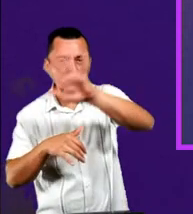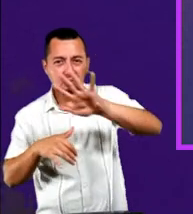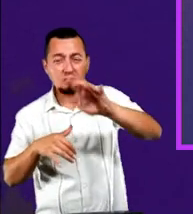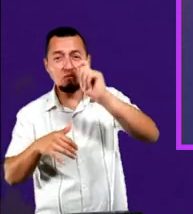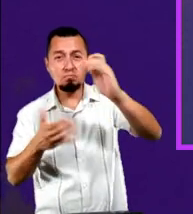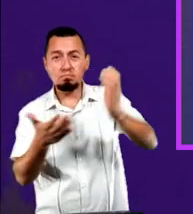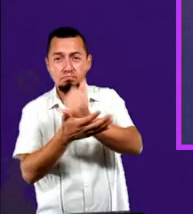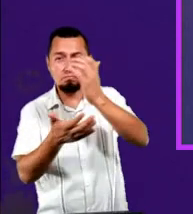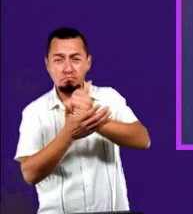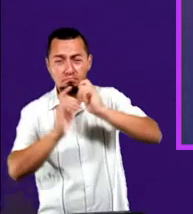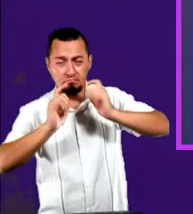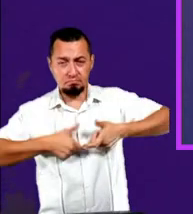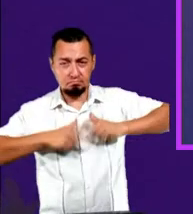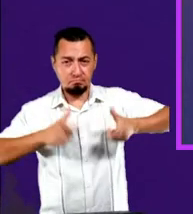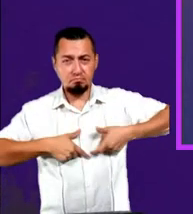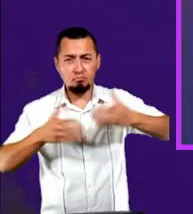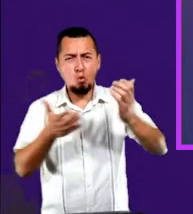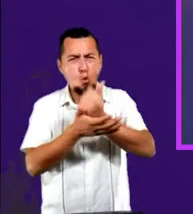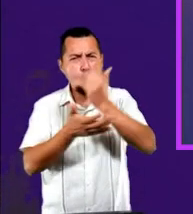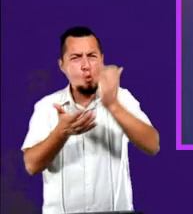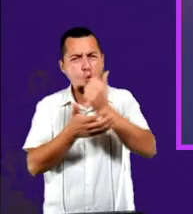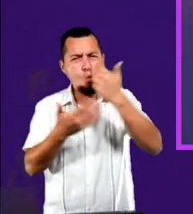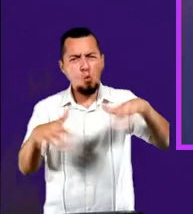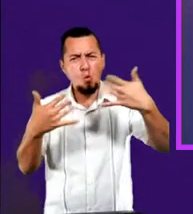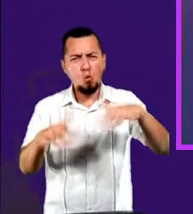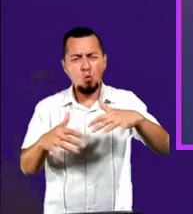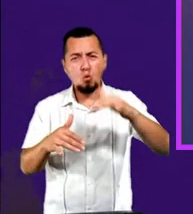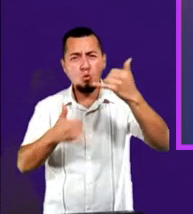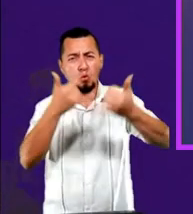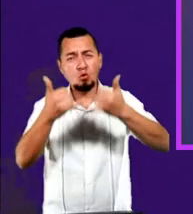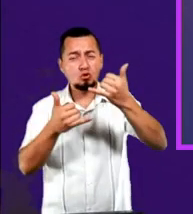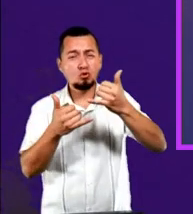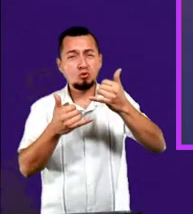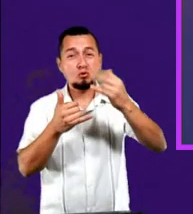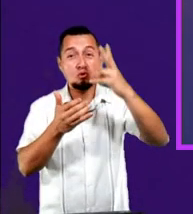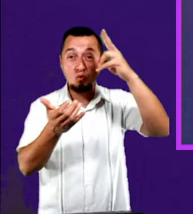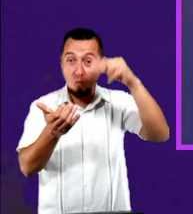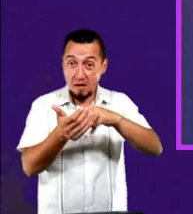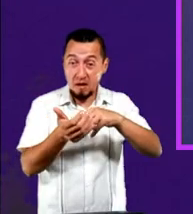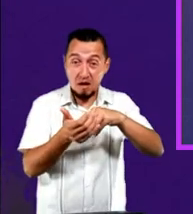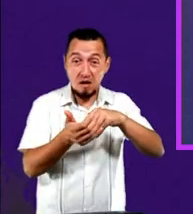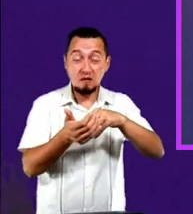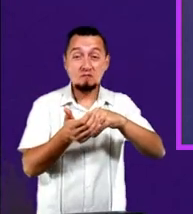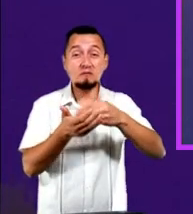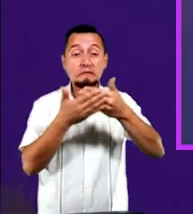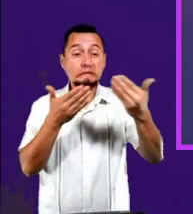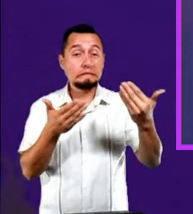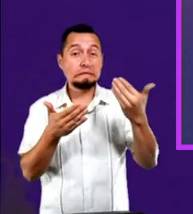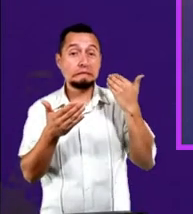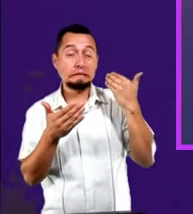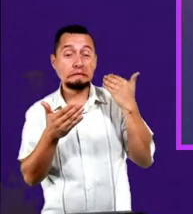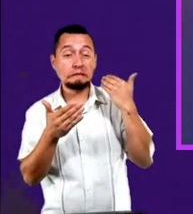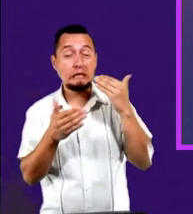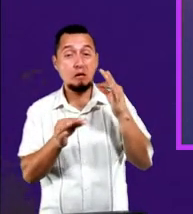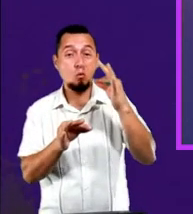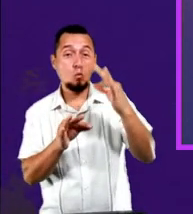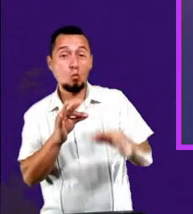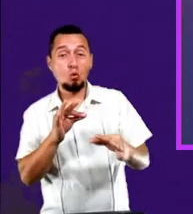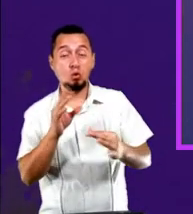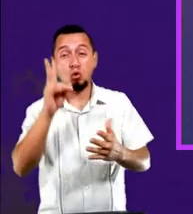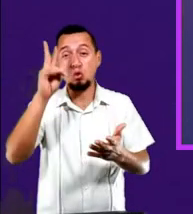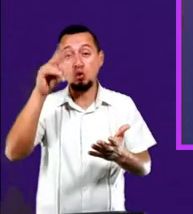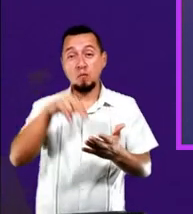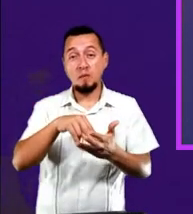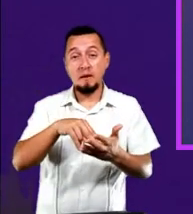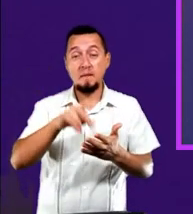paralímpicas desde el 2000 y las últimas en la pasada del 2020. El señor